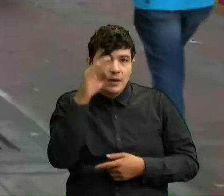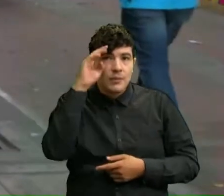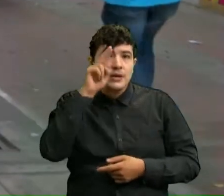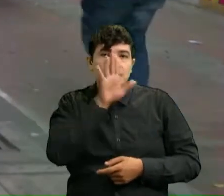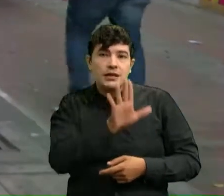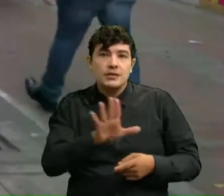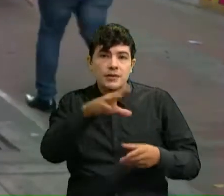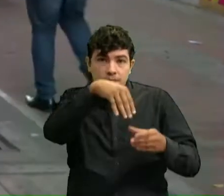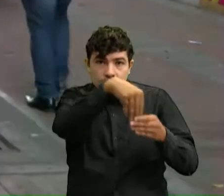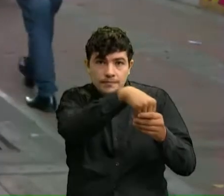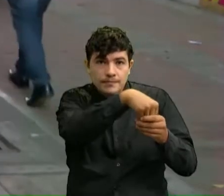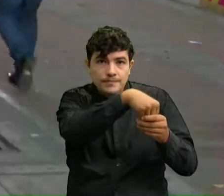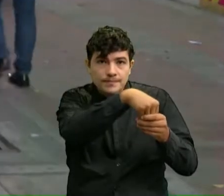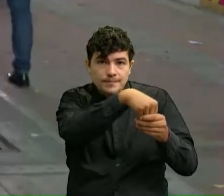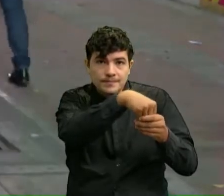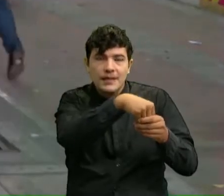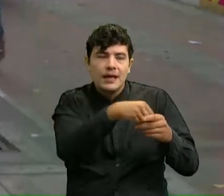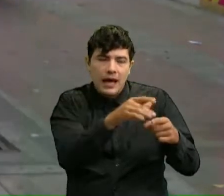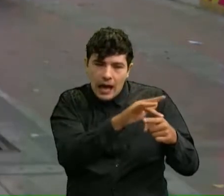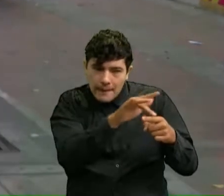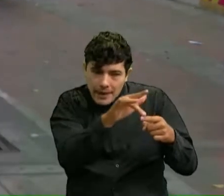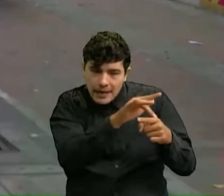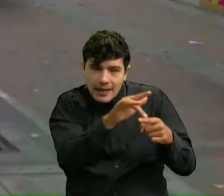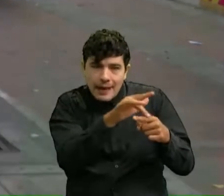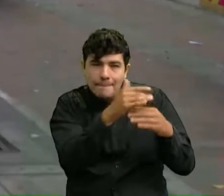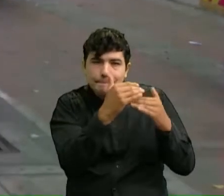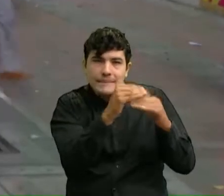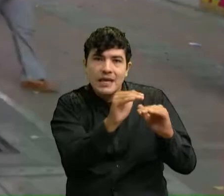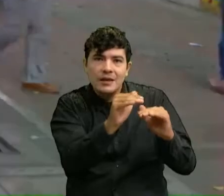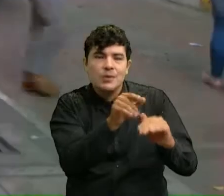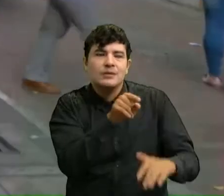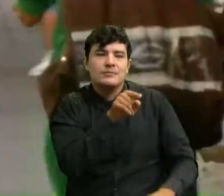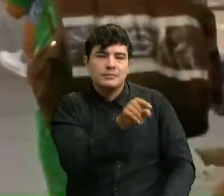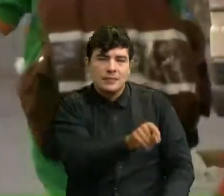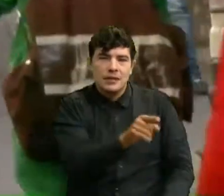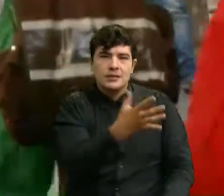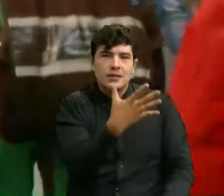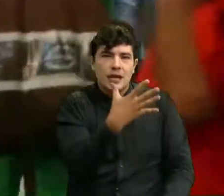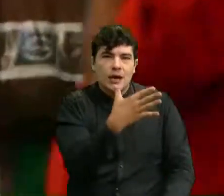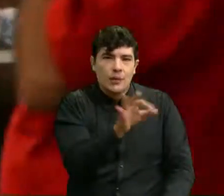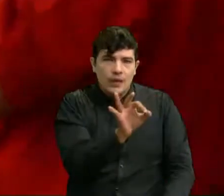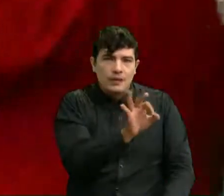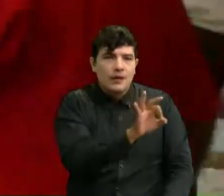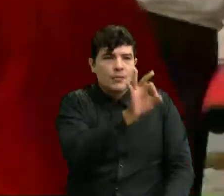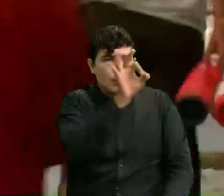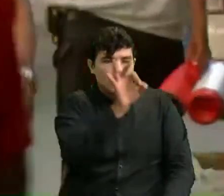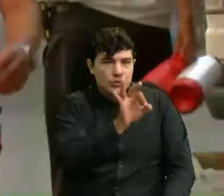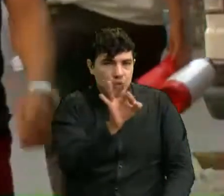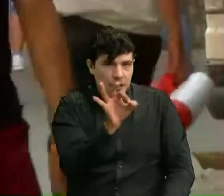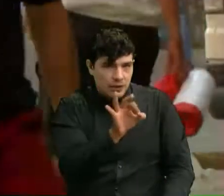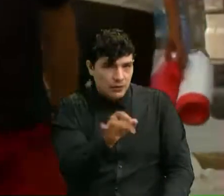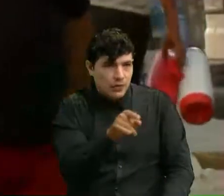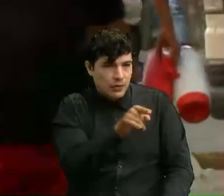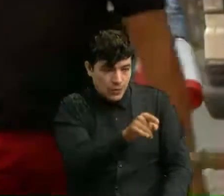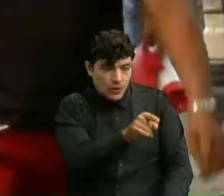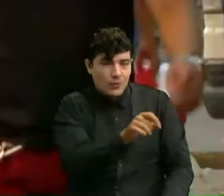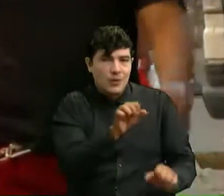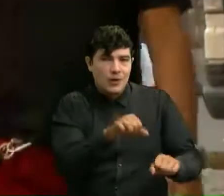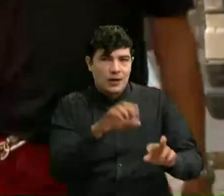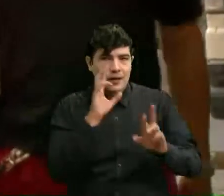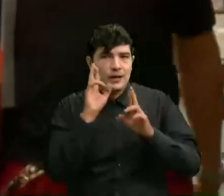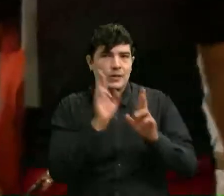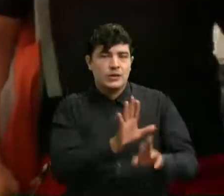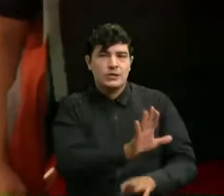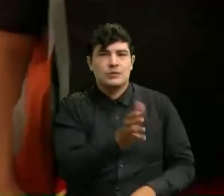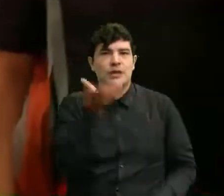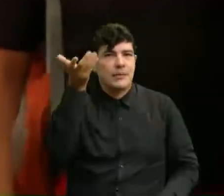pública, se le aplica también como mínimo el 50% para tener derecho a la pensión de invalidez.